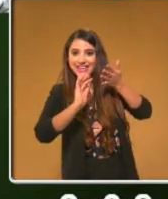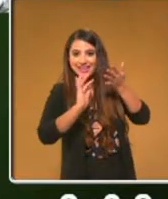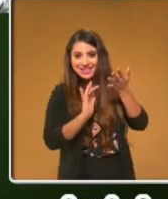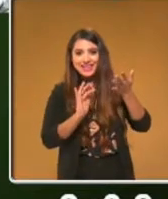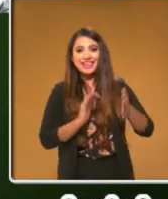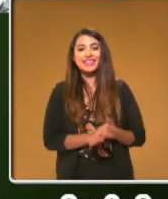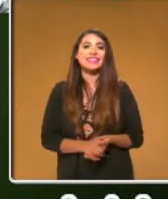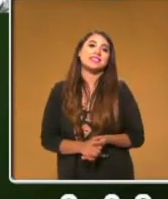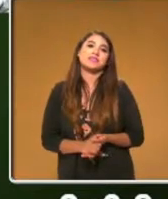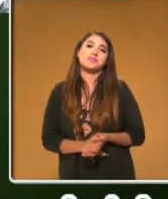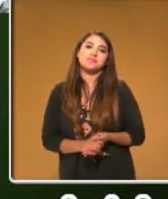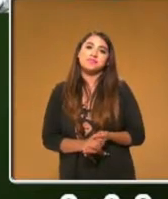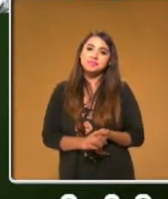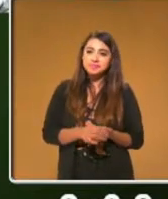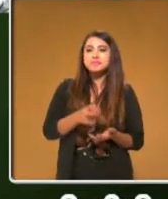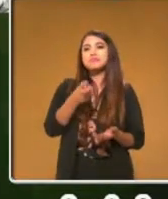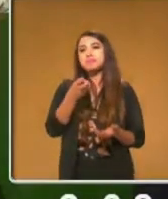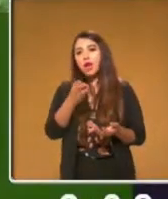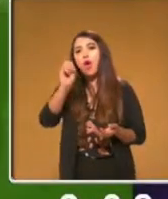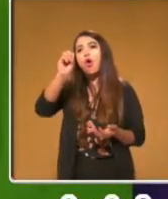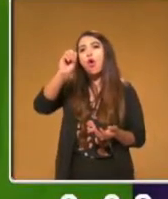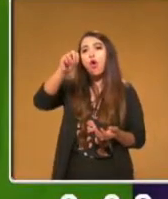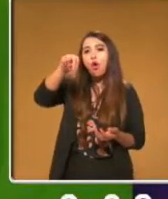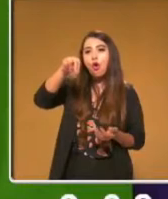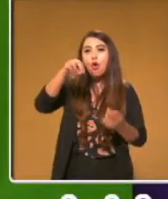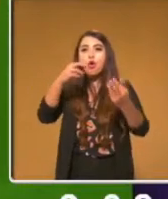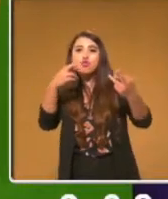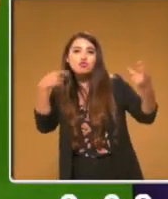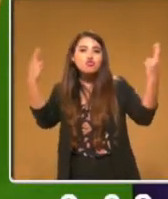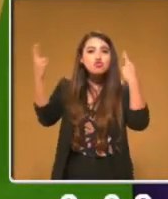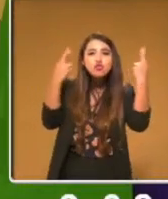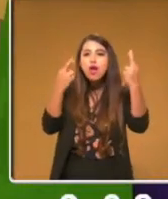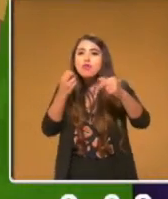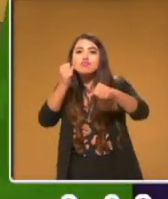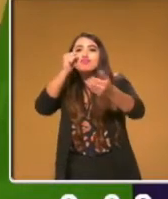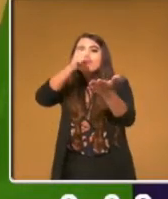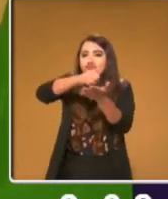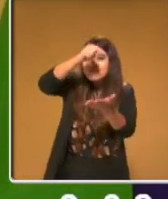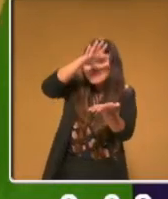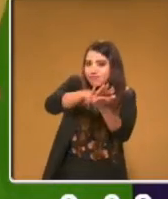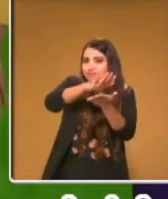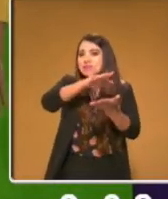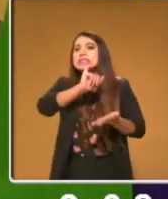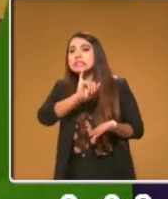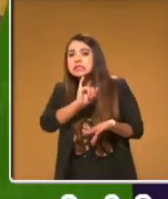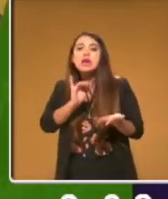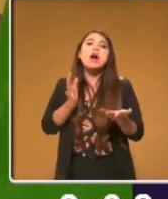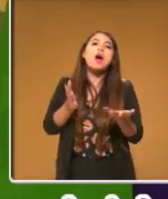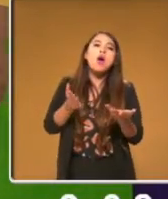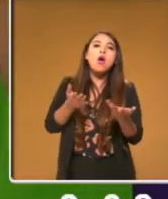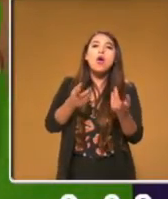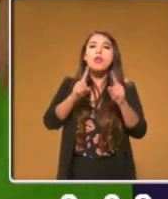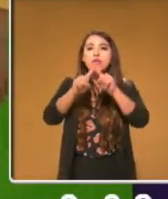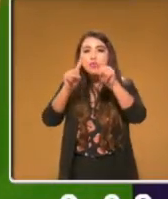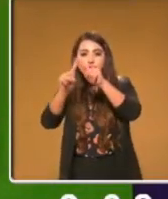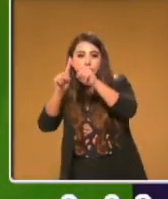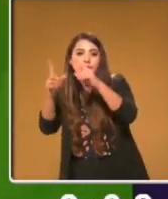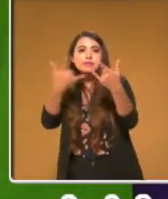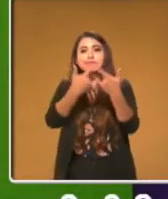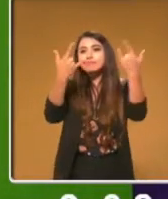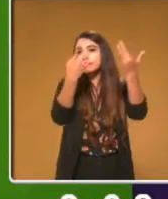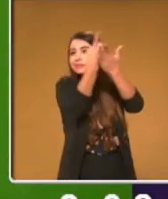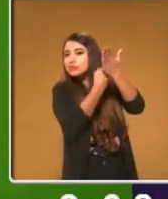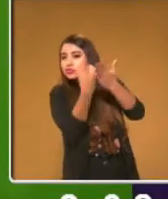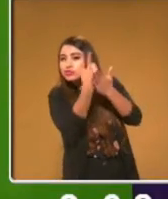como las onomatopeyas. Y la finalidad de estas historietas o de la mayoría de las historietas o cómics